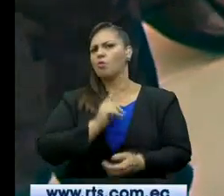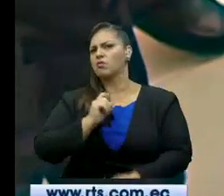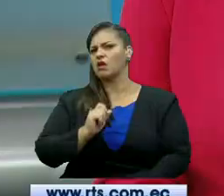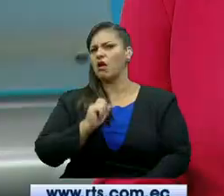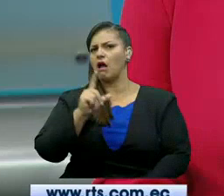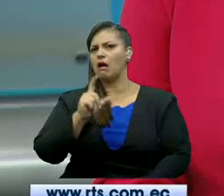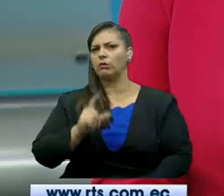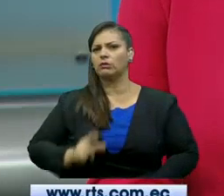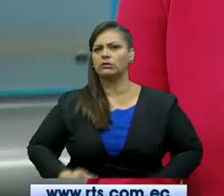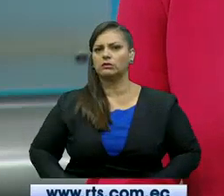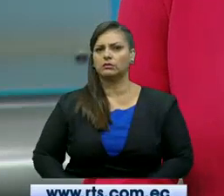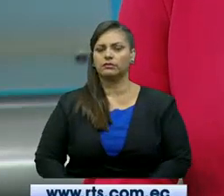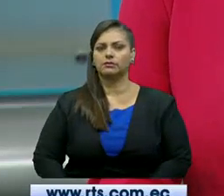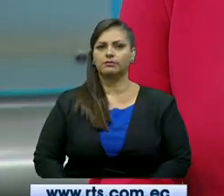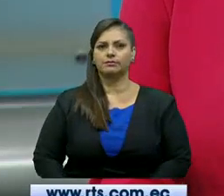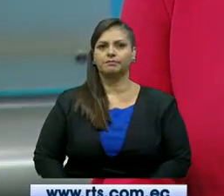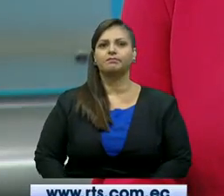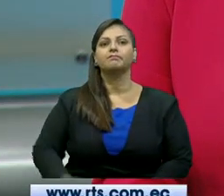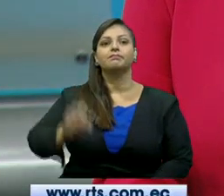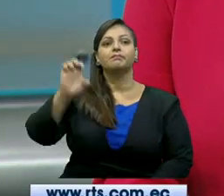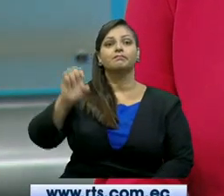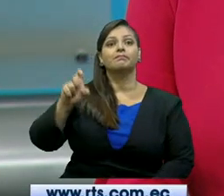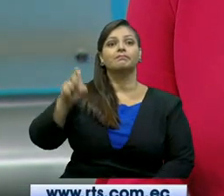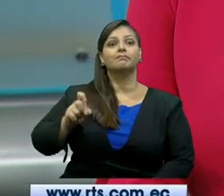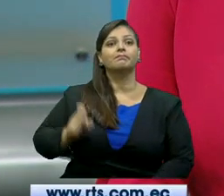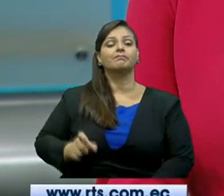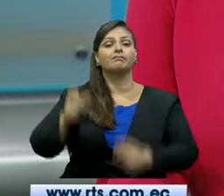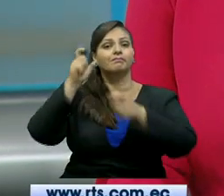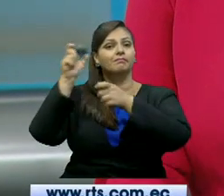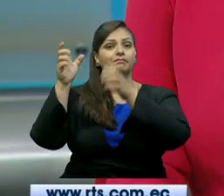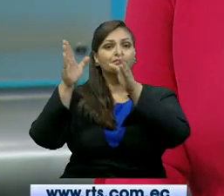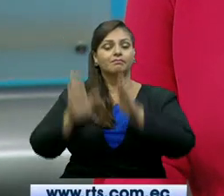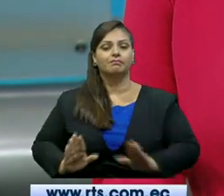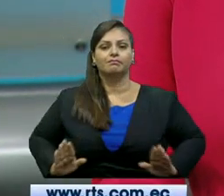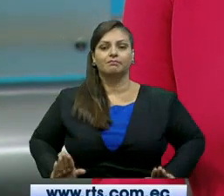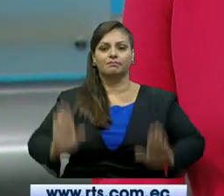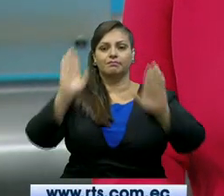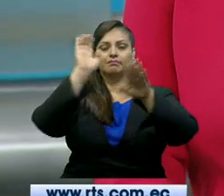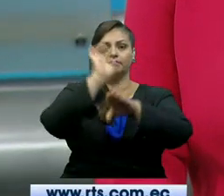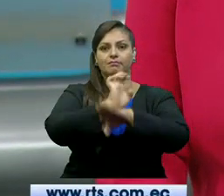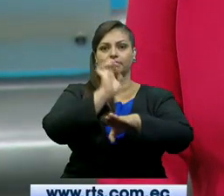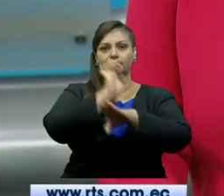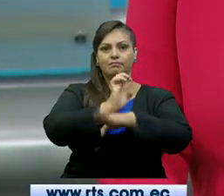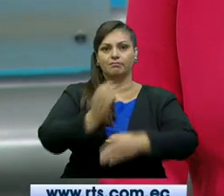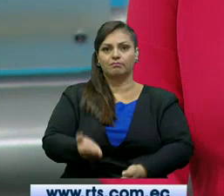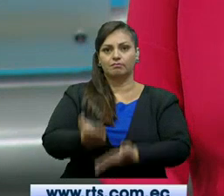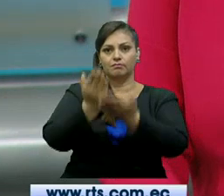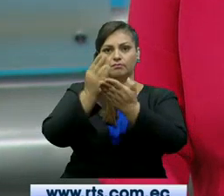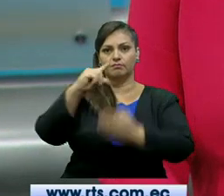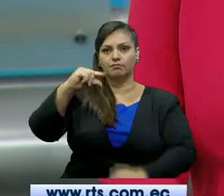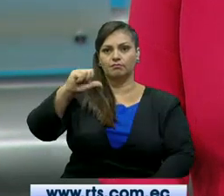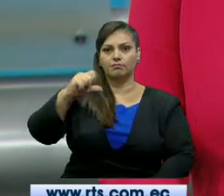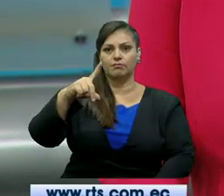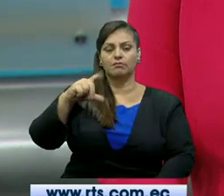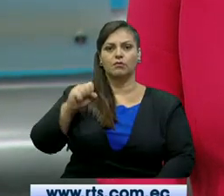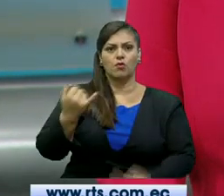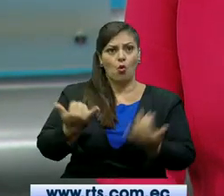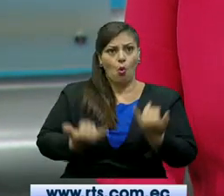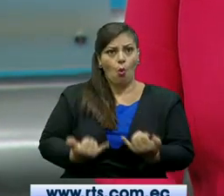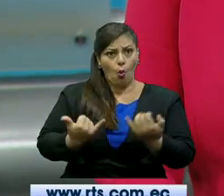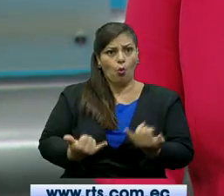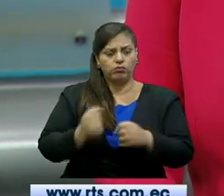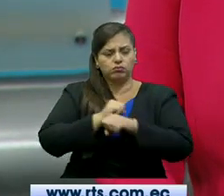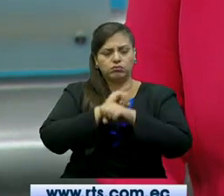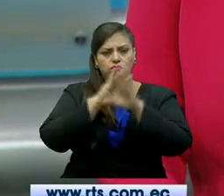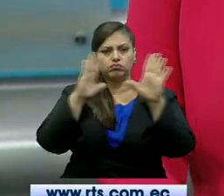Morales. El ex fiscal general del Estado, Galo Chiriboga, fue retenido la mañana de este lunes para investigaciones.